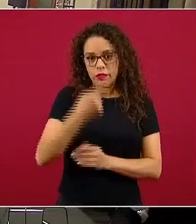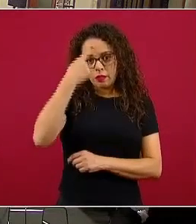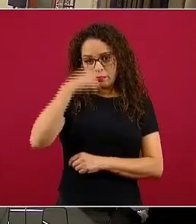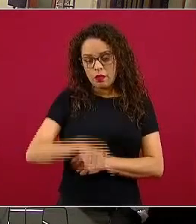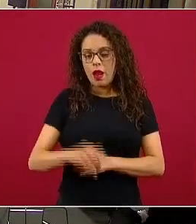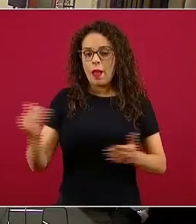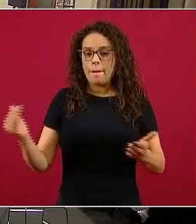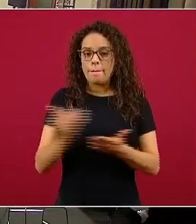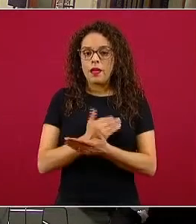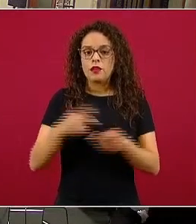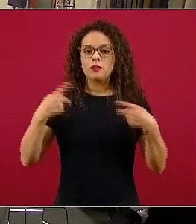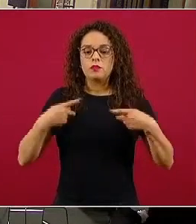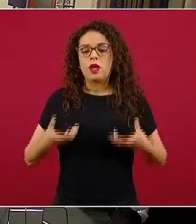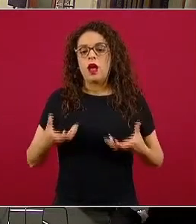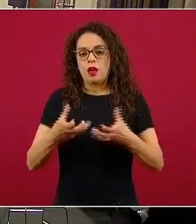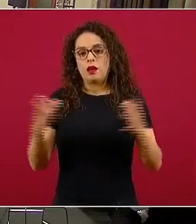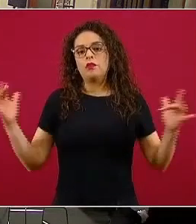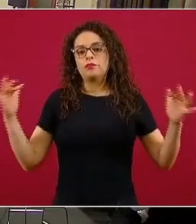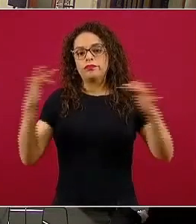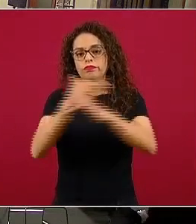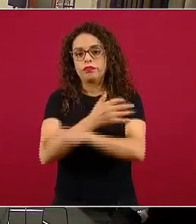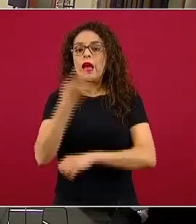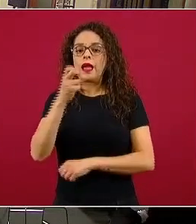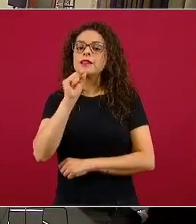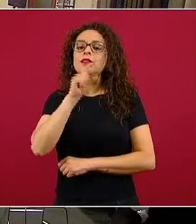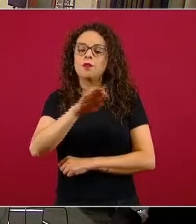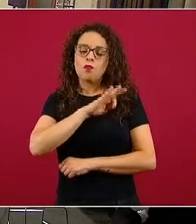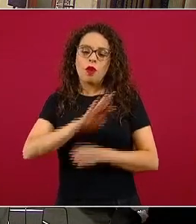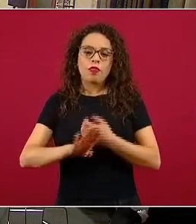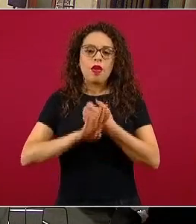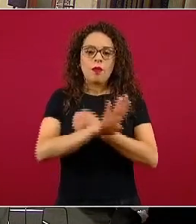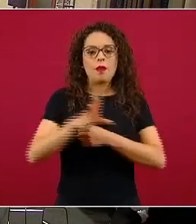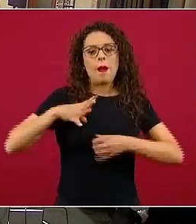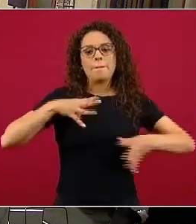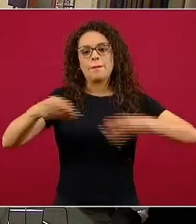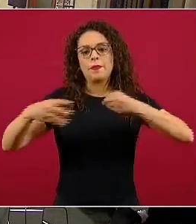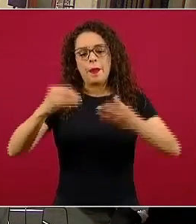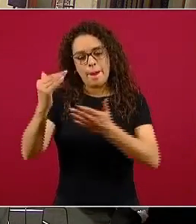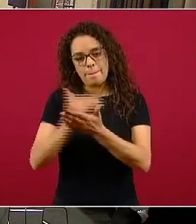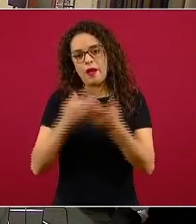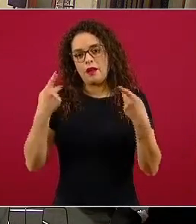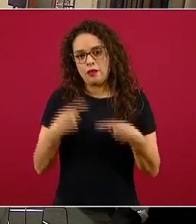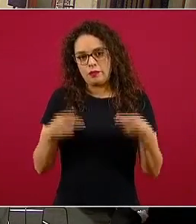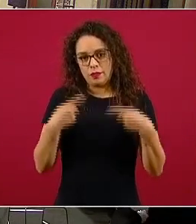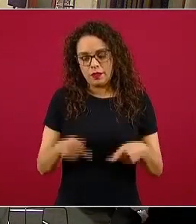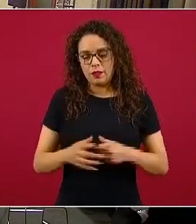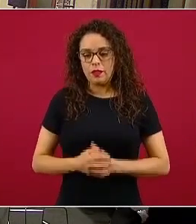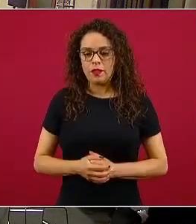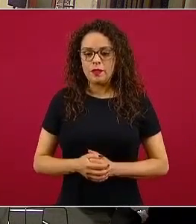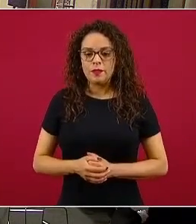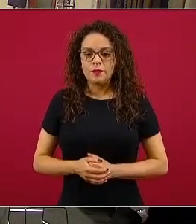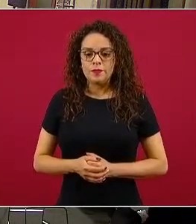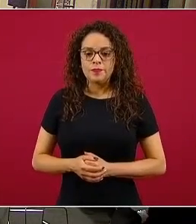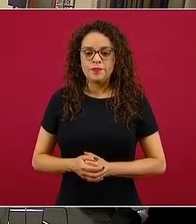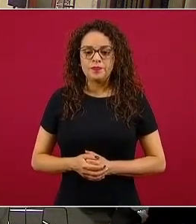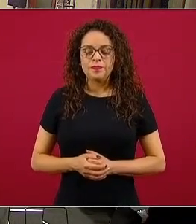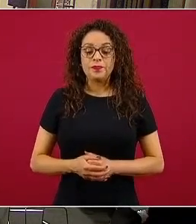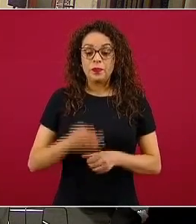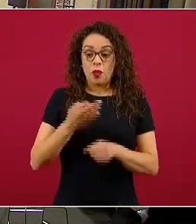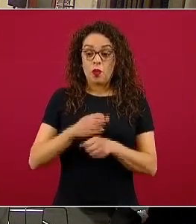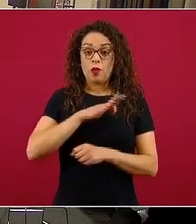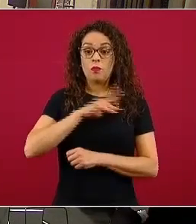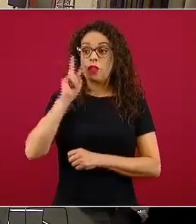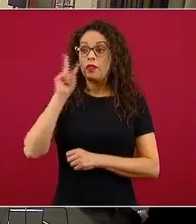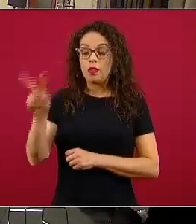la movilidad y por lo tanto la transmisión. Veamos la siguiente diapositiva. Aquí podemos apreciar el comportamiento